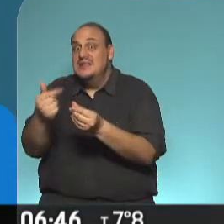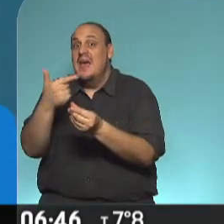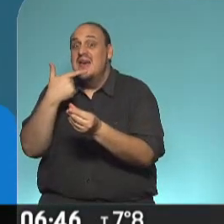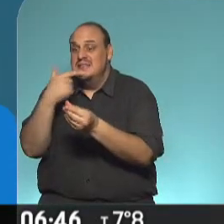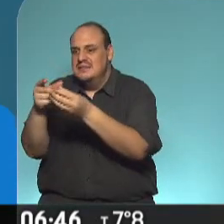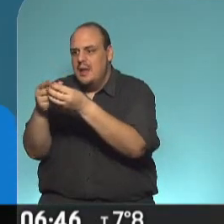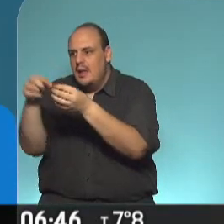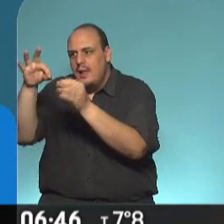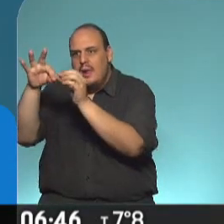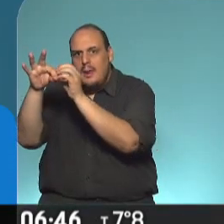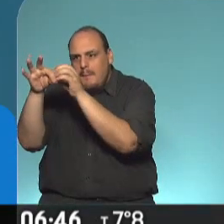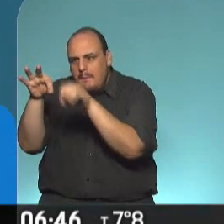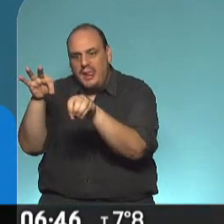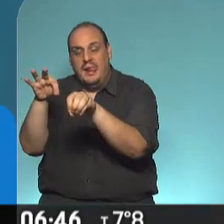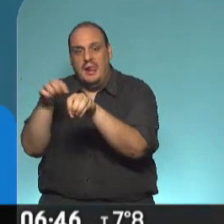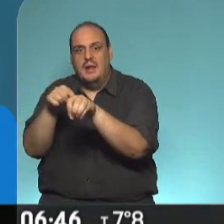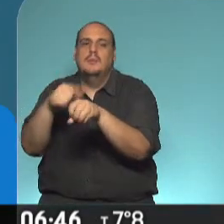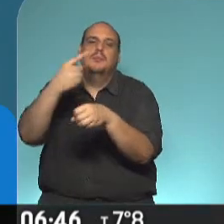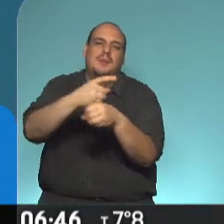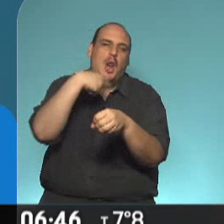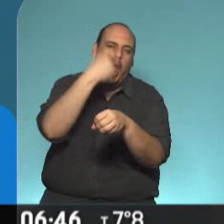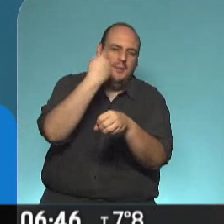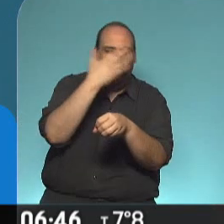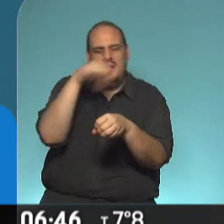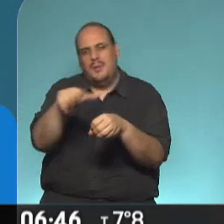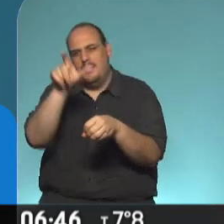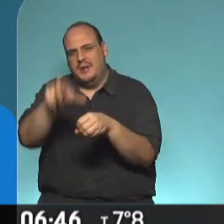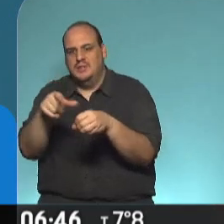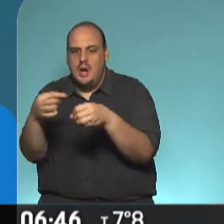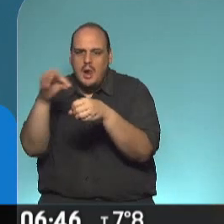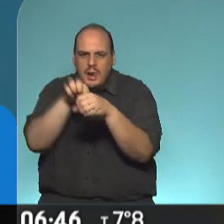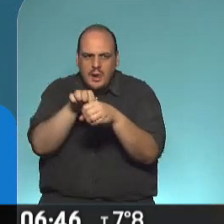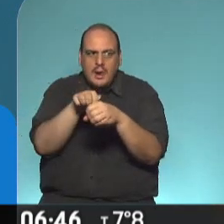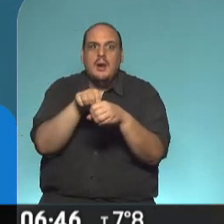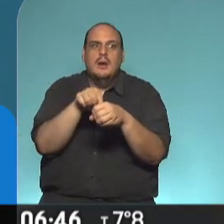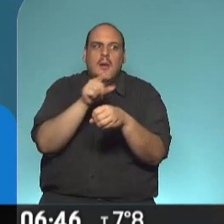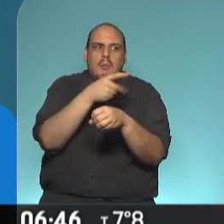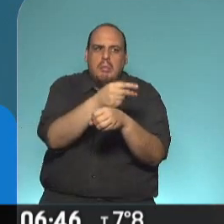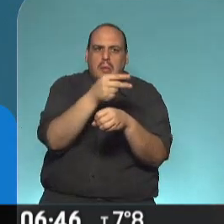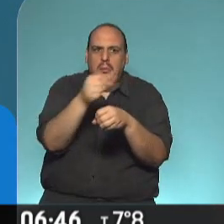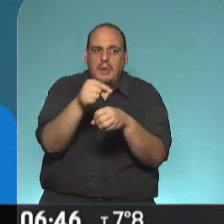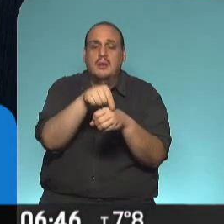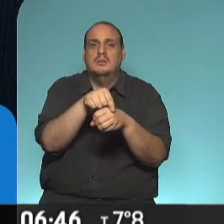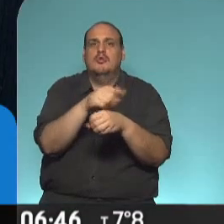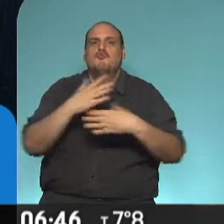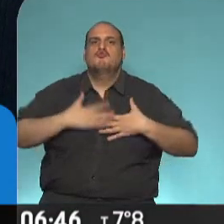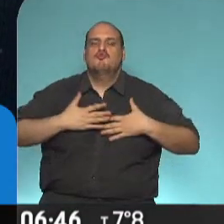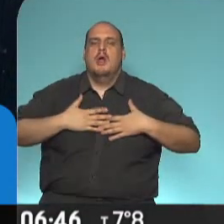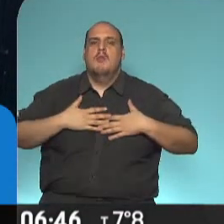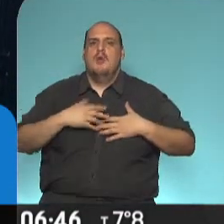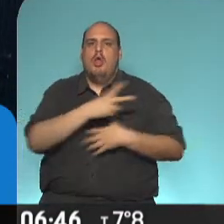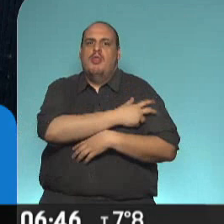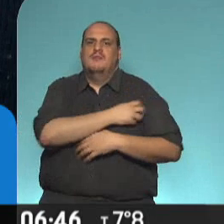a las personas, obviamente primero a animales y luego a personas, y producís anticuerpos. El virus este ha mutado, y no es